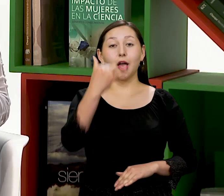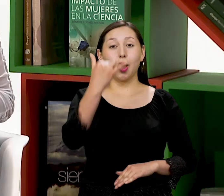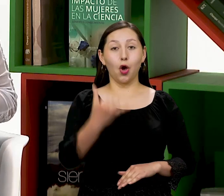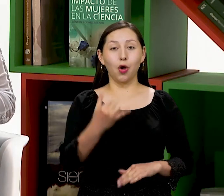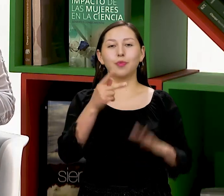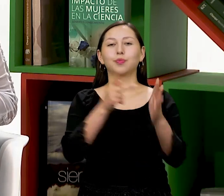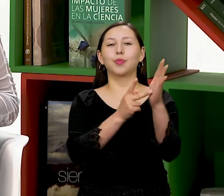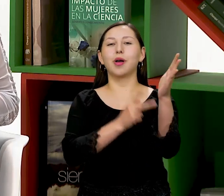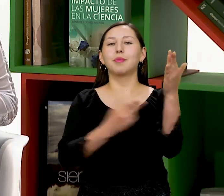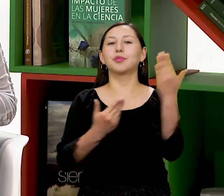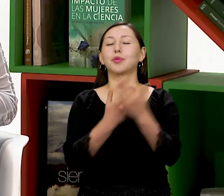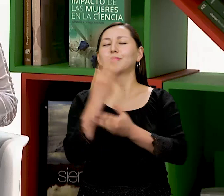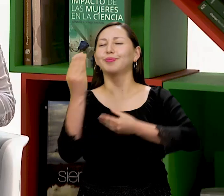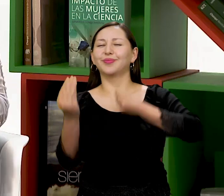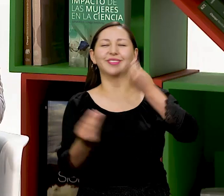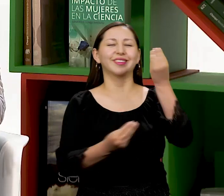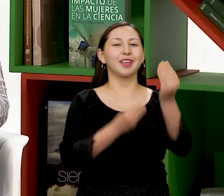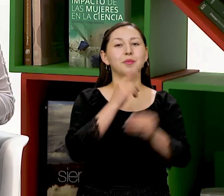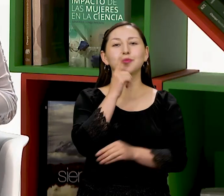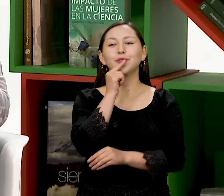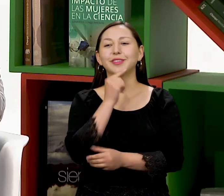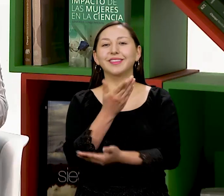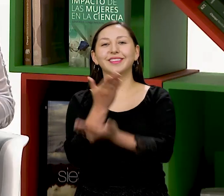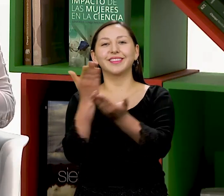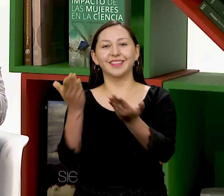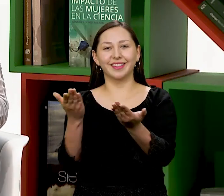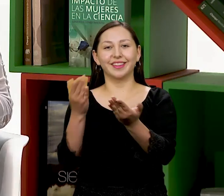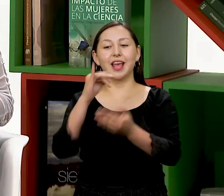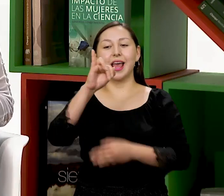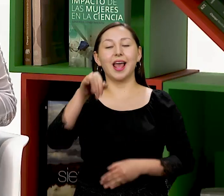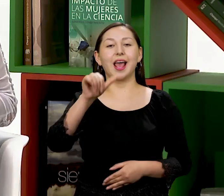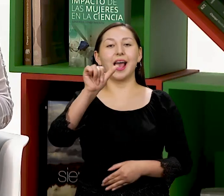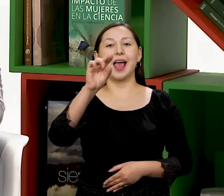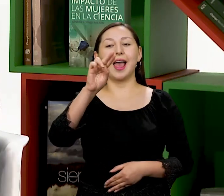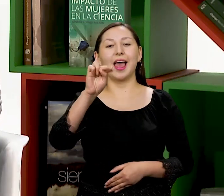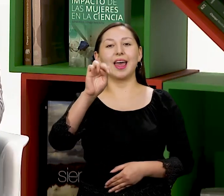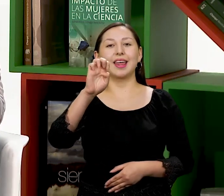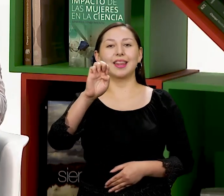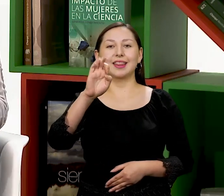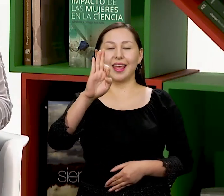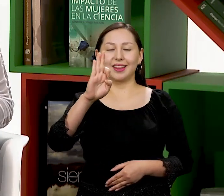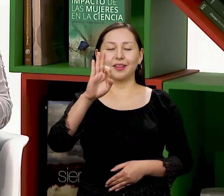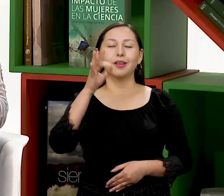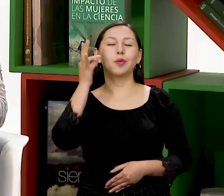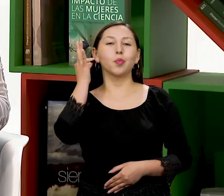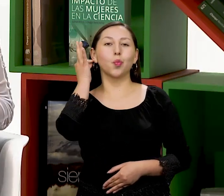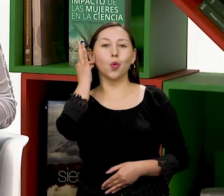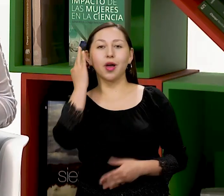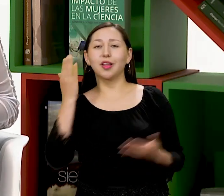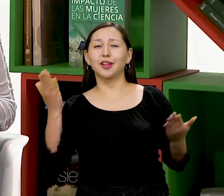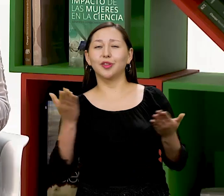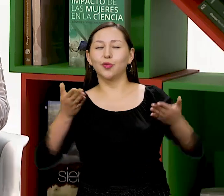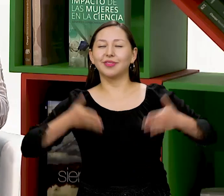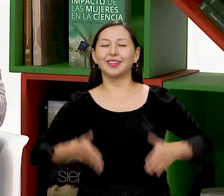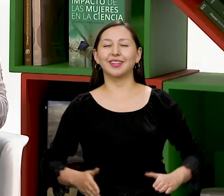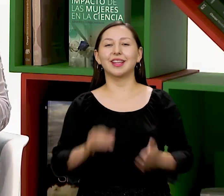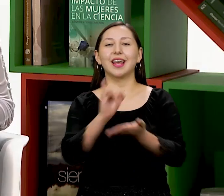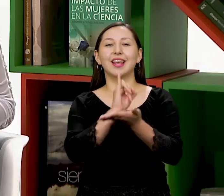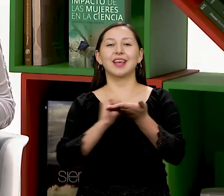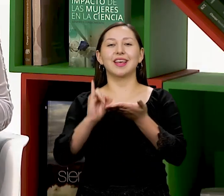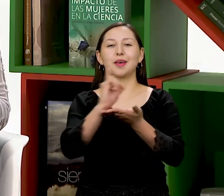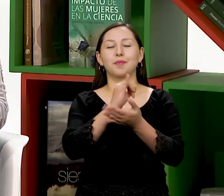Hoy en Somos Mujeres y Hacemos Ciencia nos acompaña Janet Bonilla Andrade, mujer quichua de Cotacachi. Ella